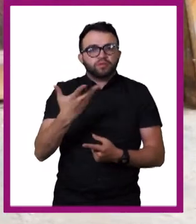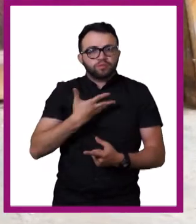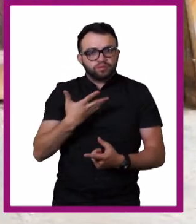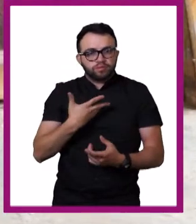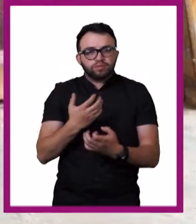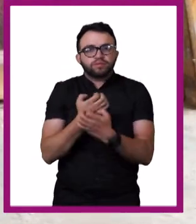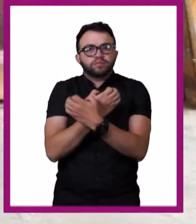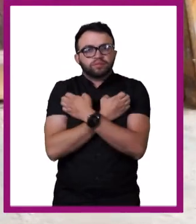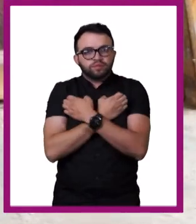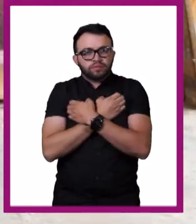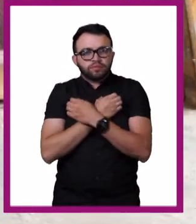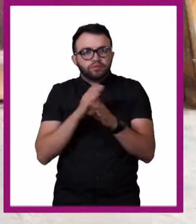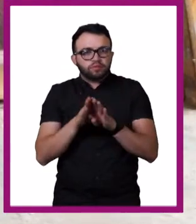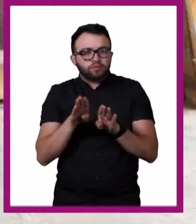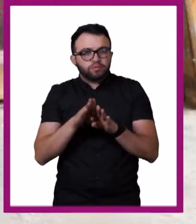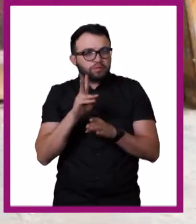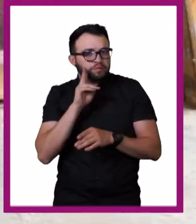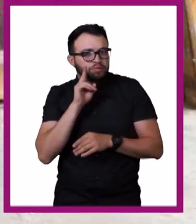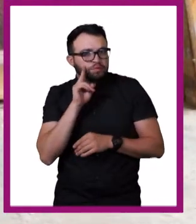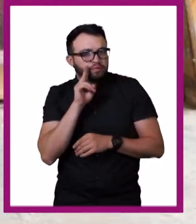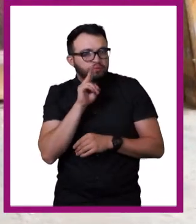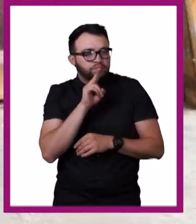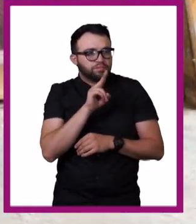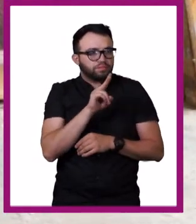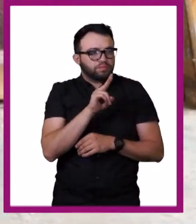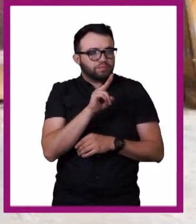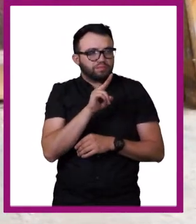en este asunto de la intuición,